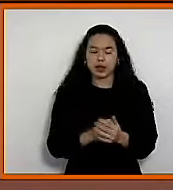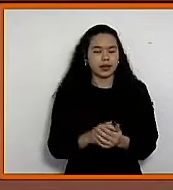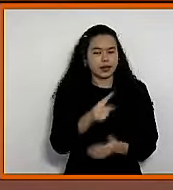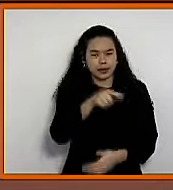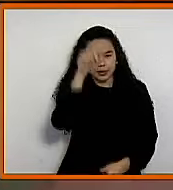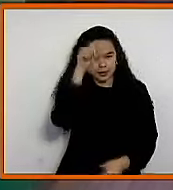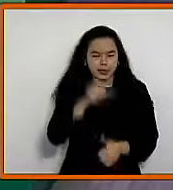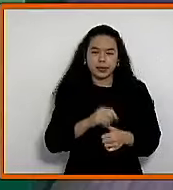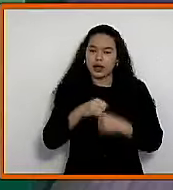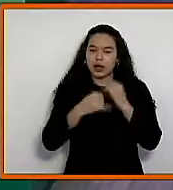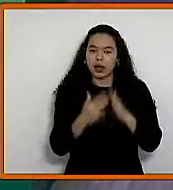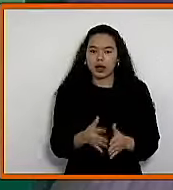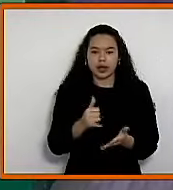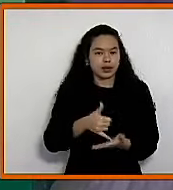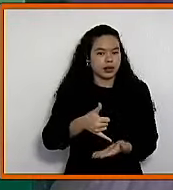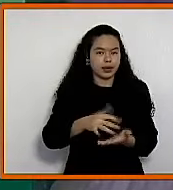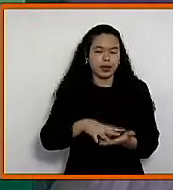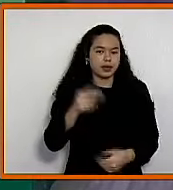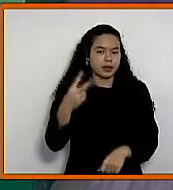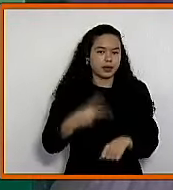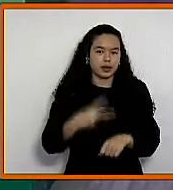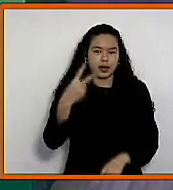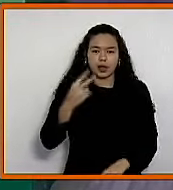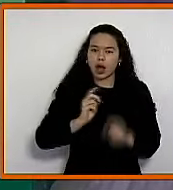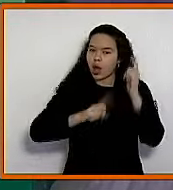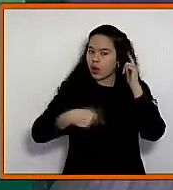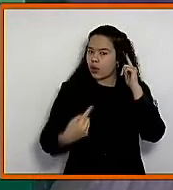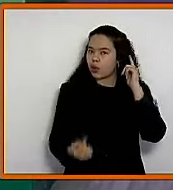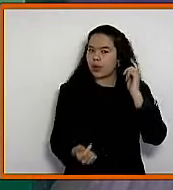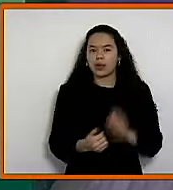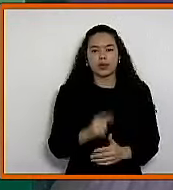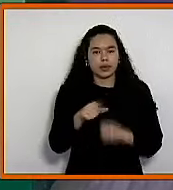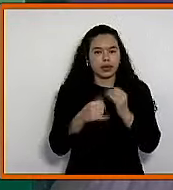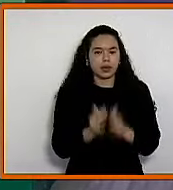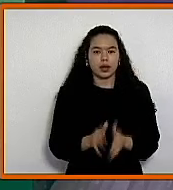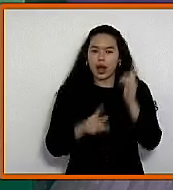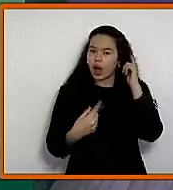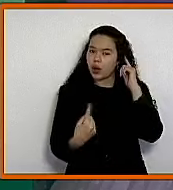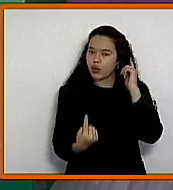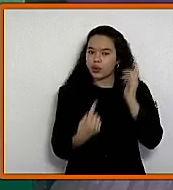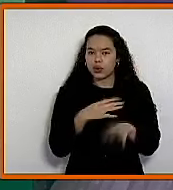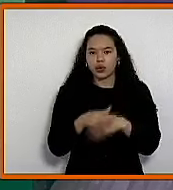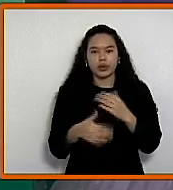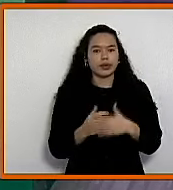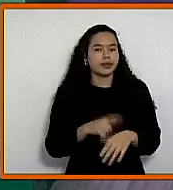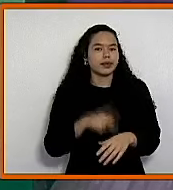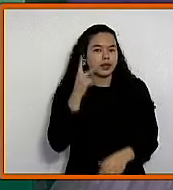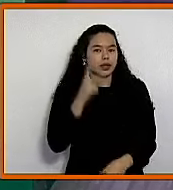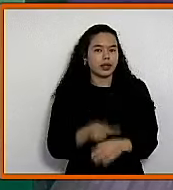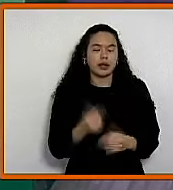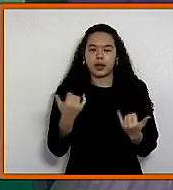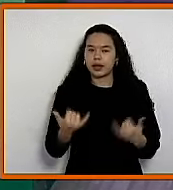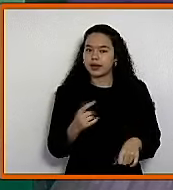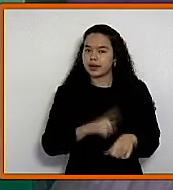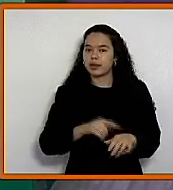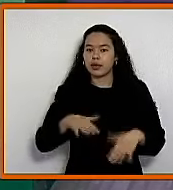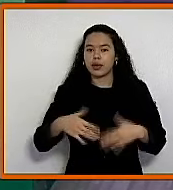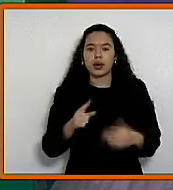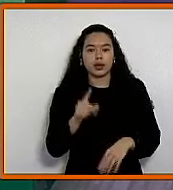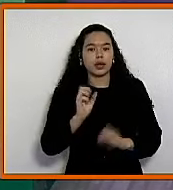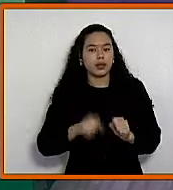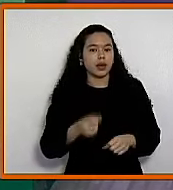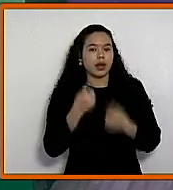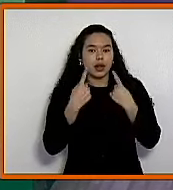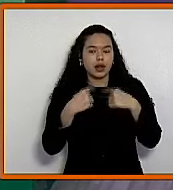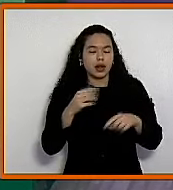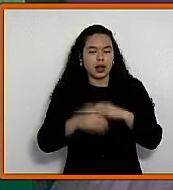2X. Recuerda, querido jugador, que tu premio se multiplica por 2 en Diaria. Pero si eres jugador para más 1, vamos a conocer en este momento cuál es ese